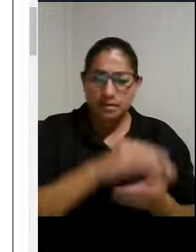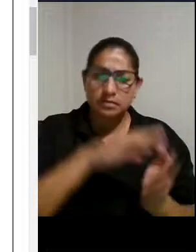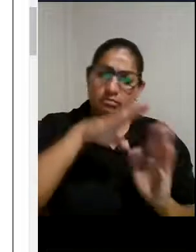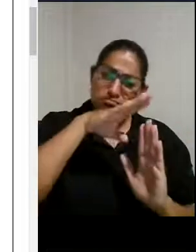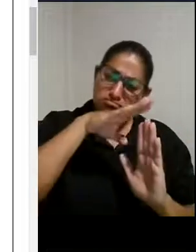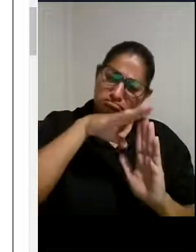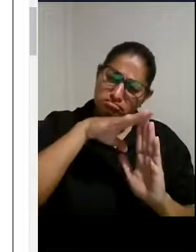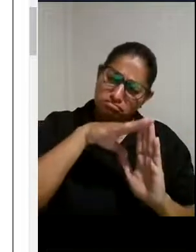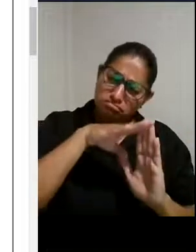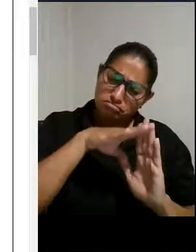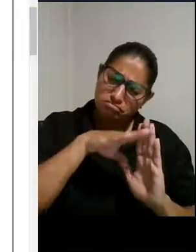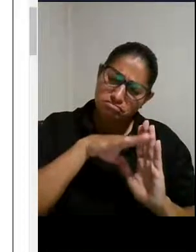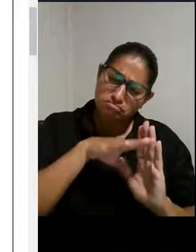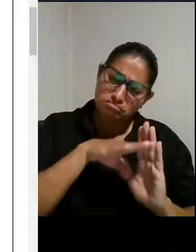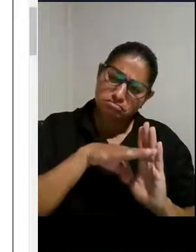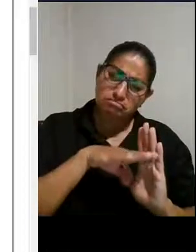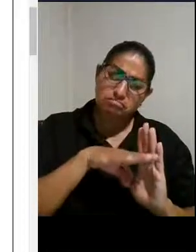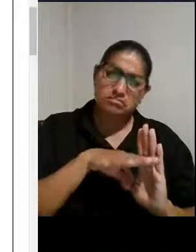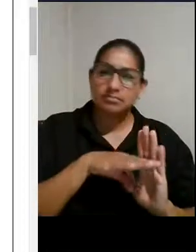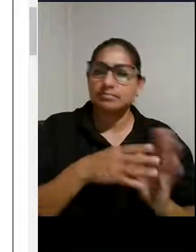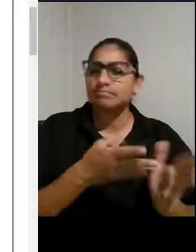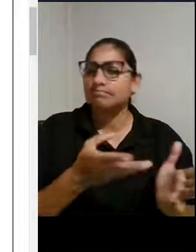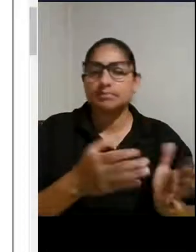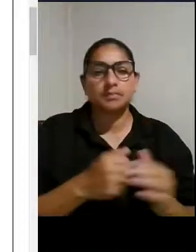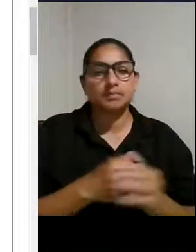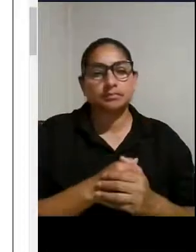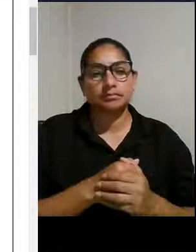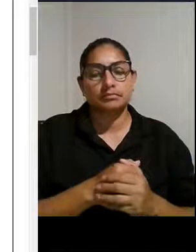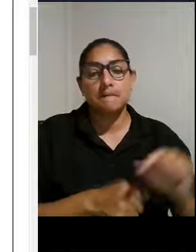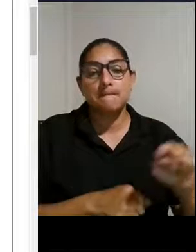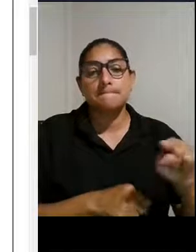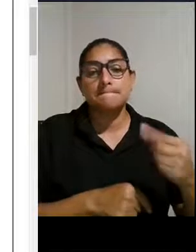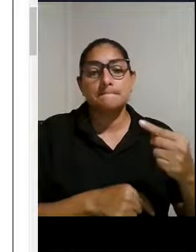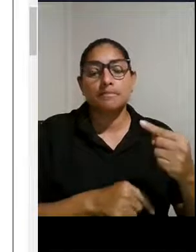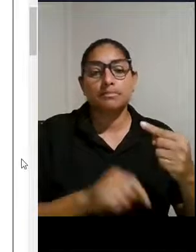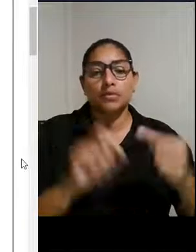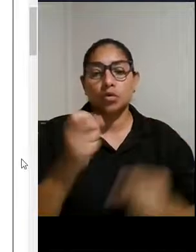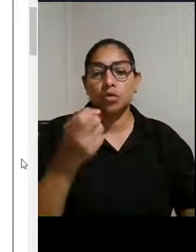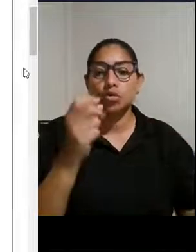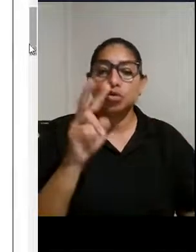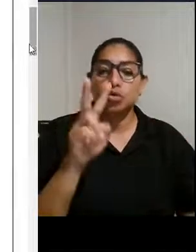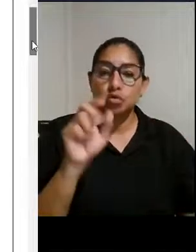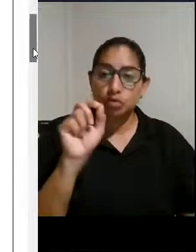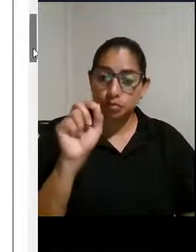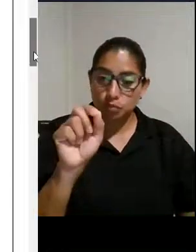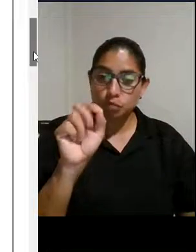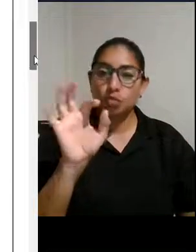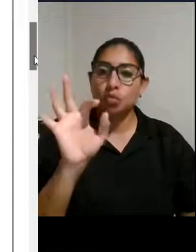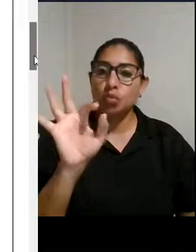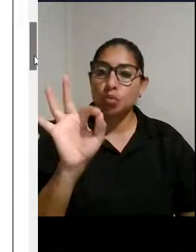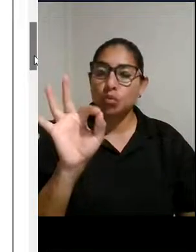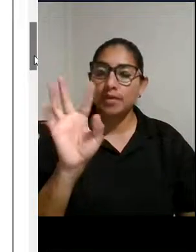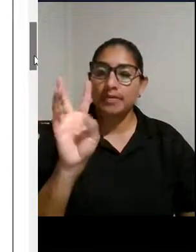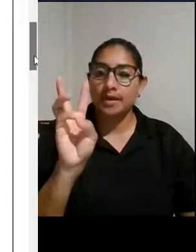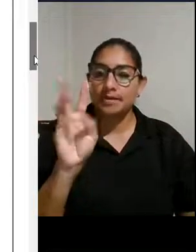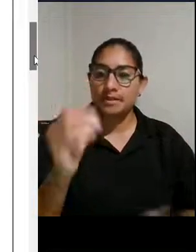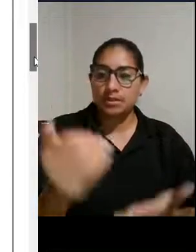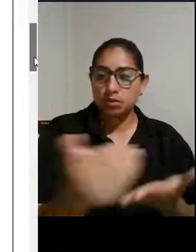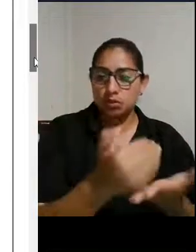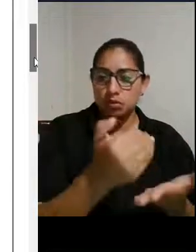disminuyendo. Están disminuyendo en menos 12.96 los ingresos. ¿De